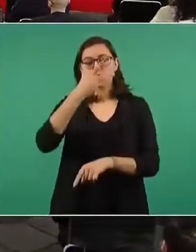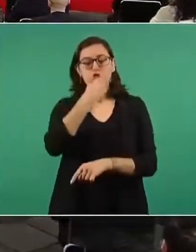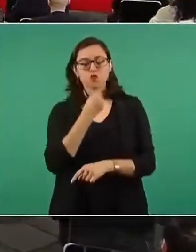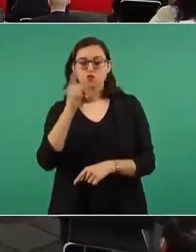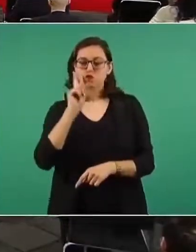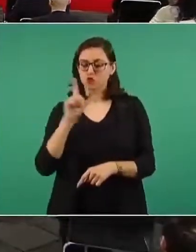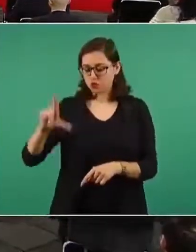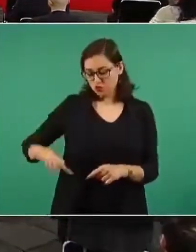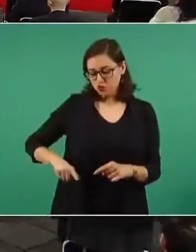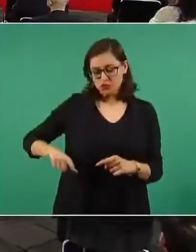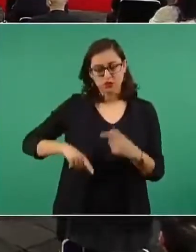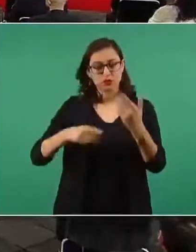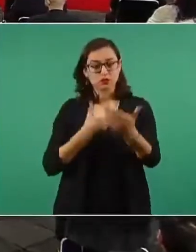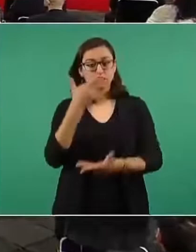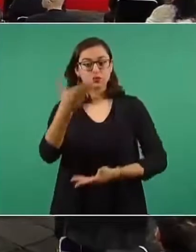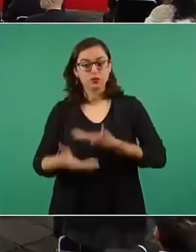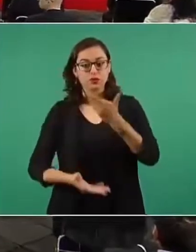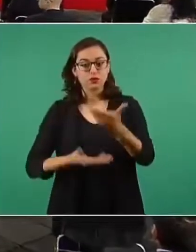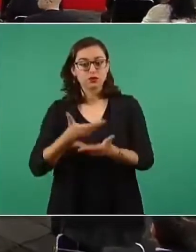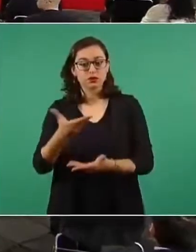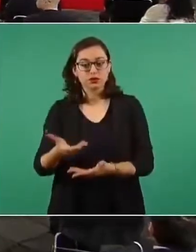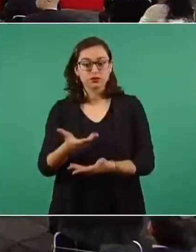es bastante